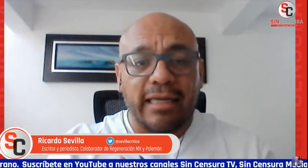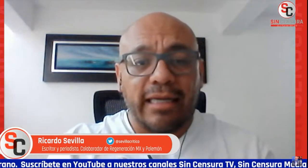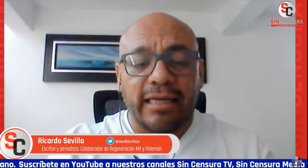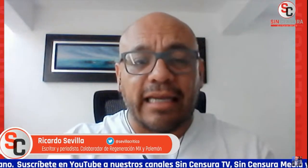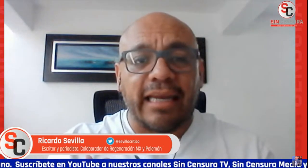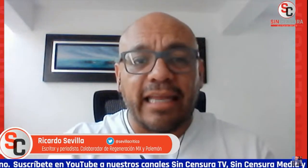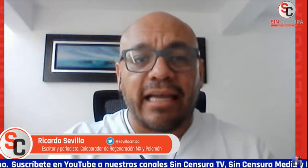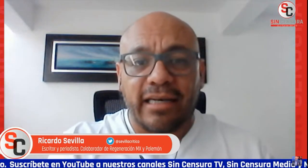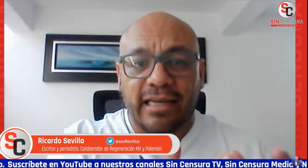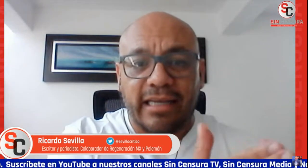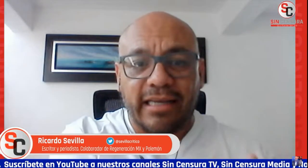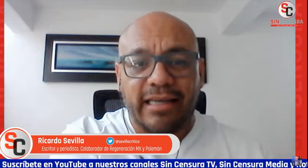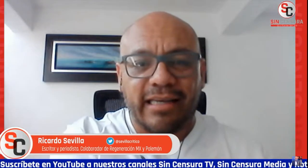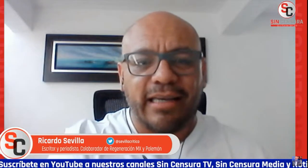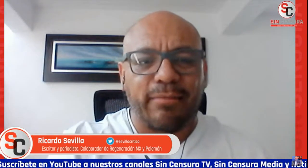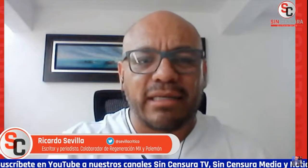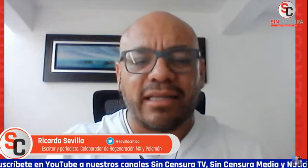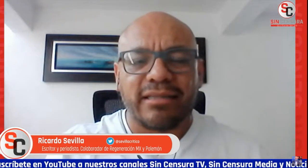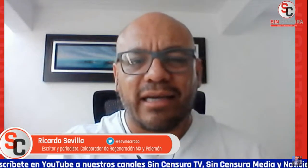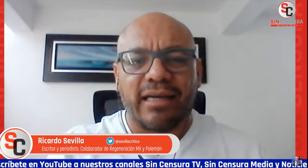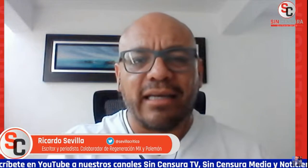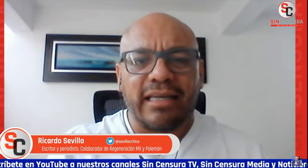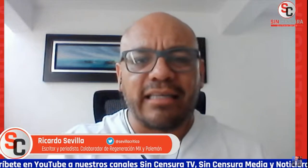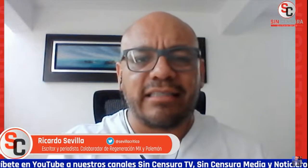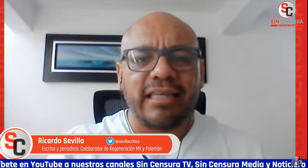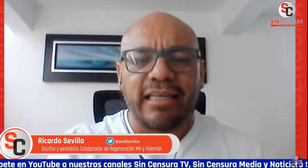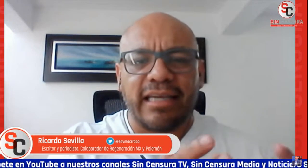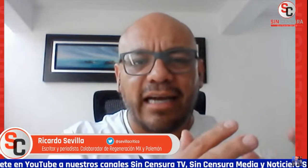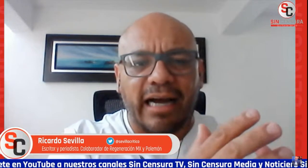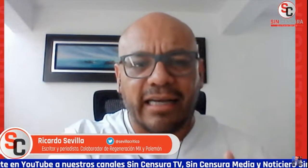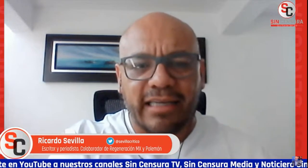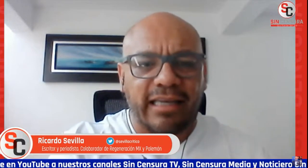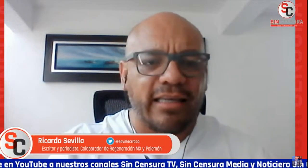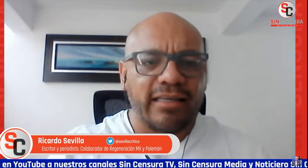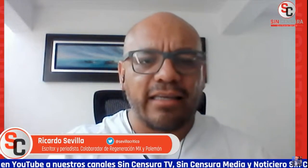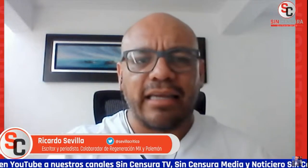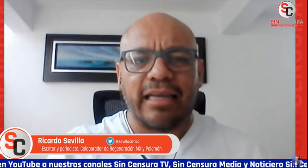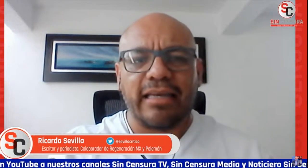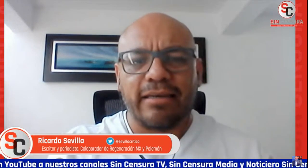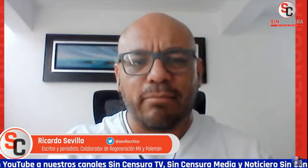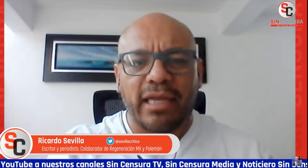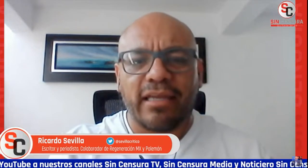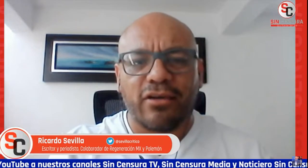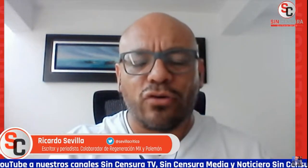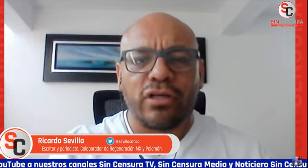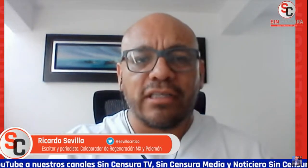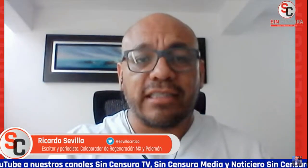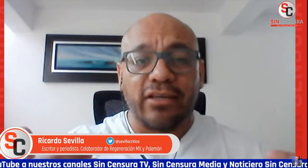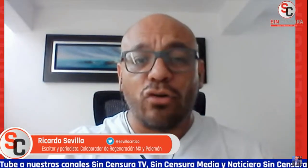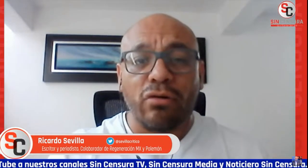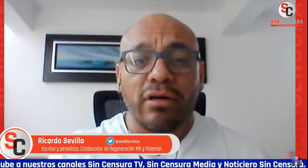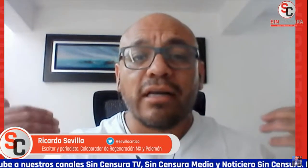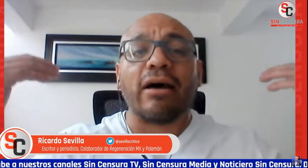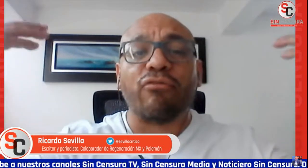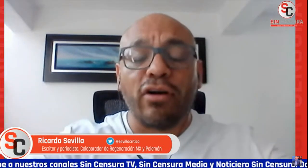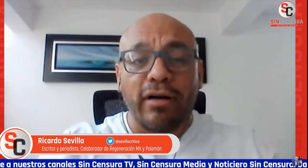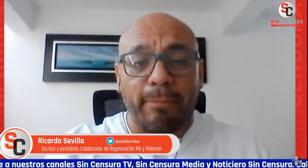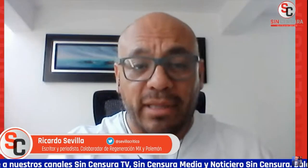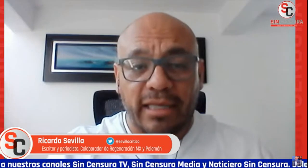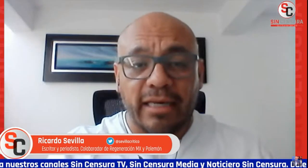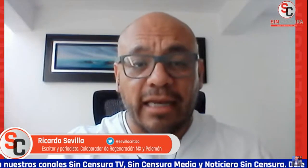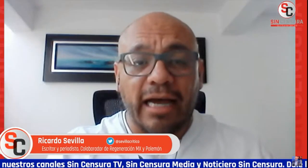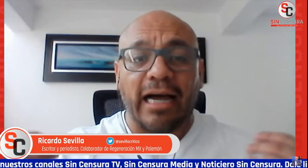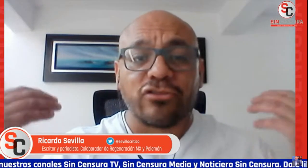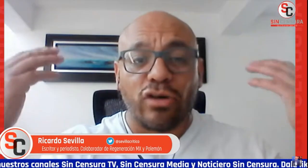No querían la más alta insignia aquí en México, sino la fueron